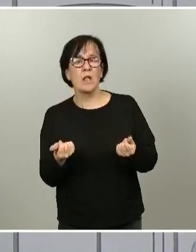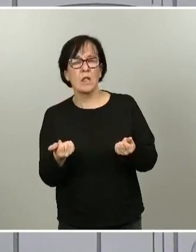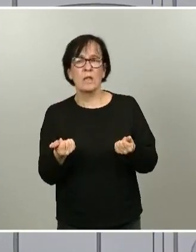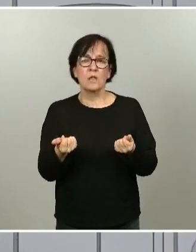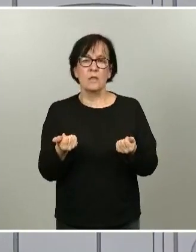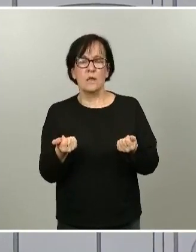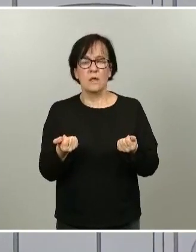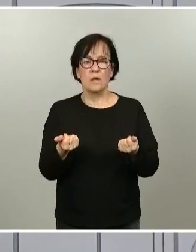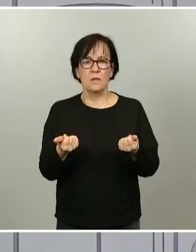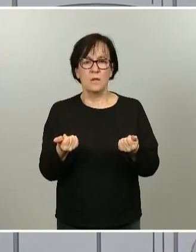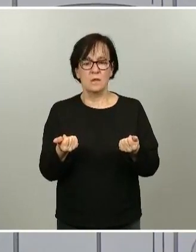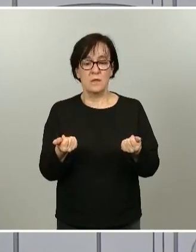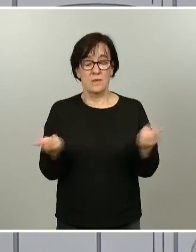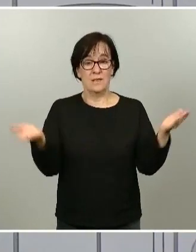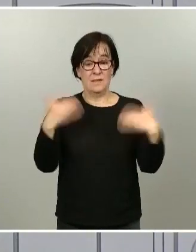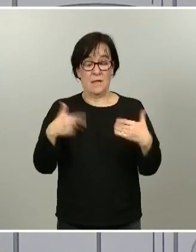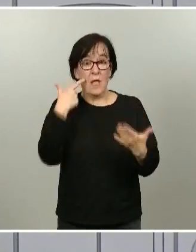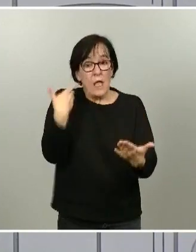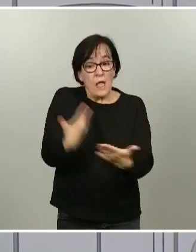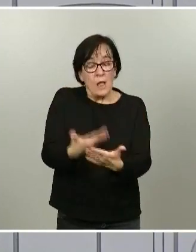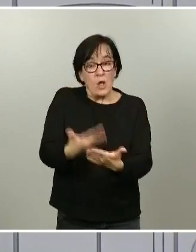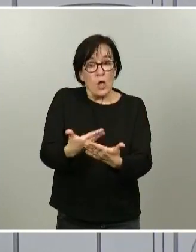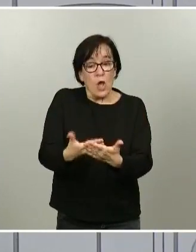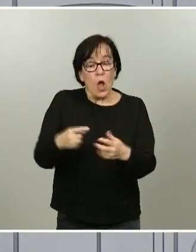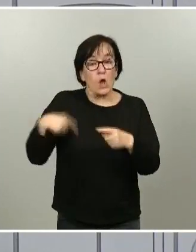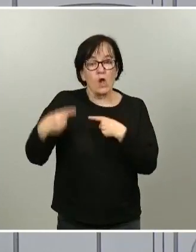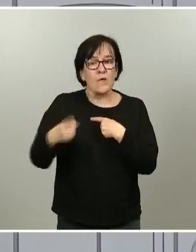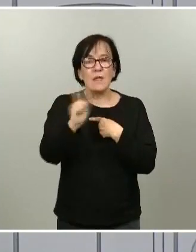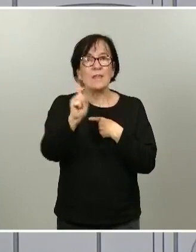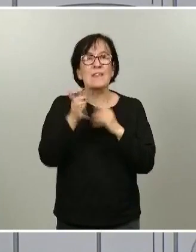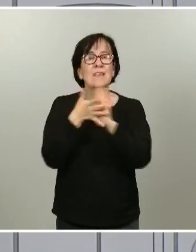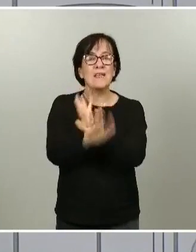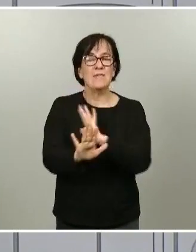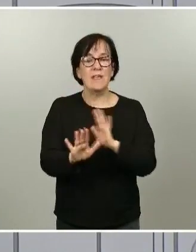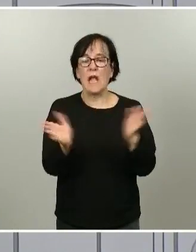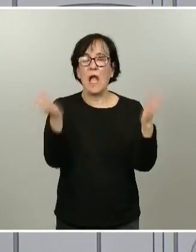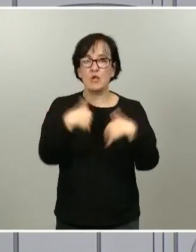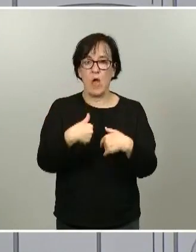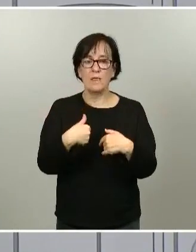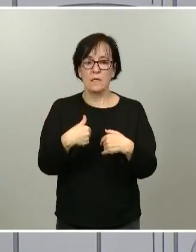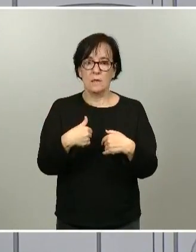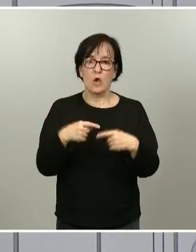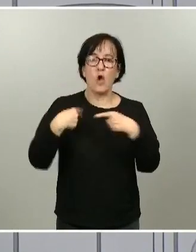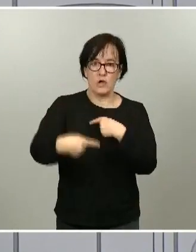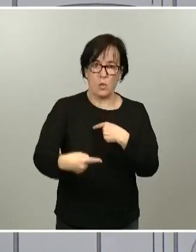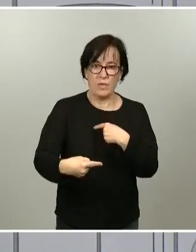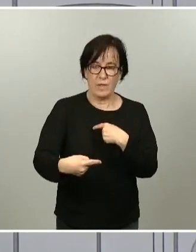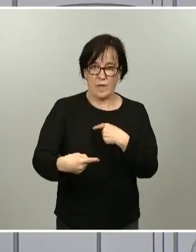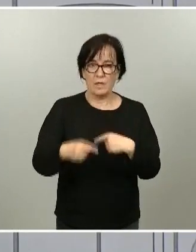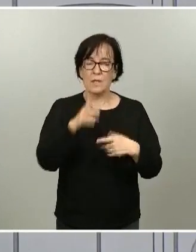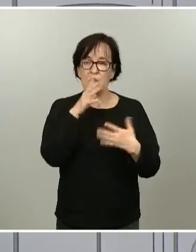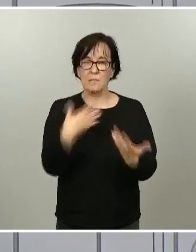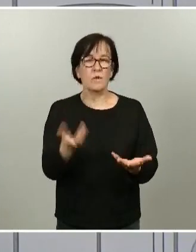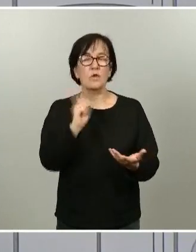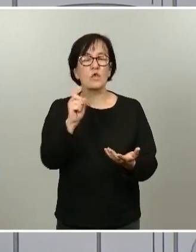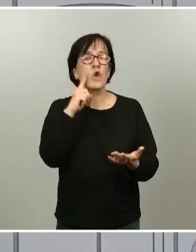la ausencia de evidencia de un efecto no implica ausencia de efecto. Simplemente quiere decir que no se ha podido